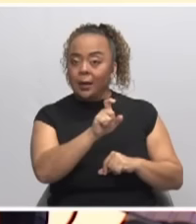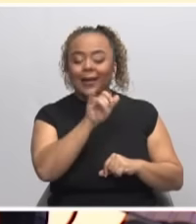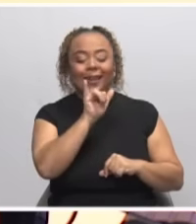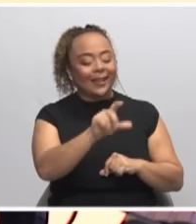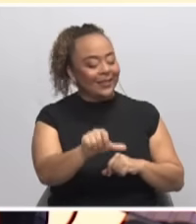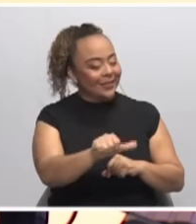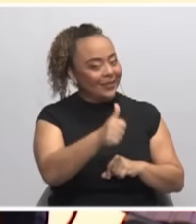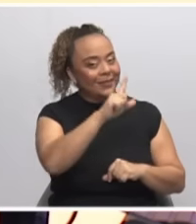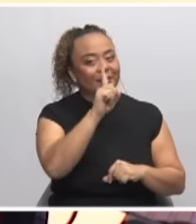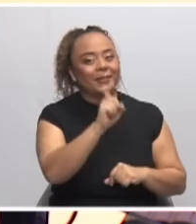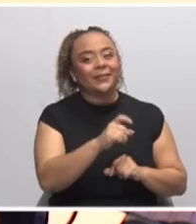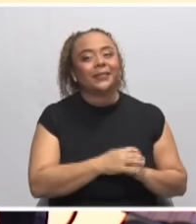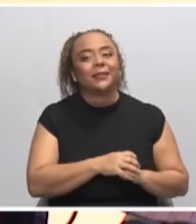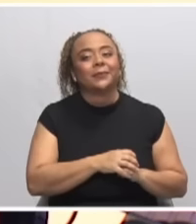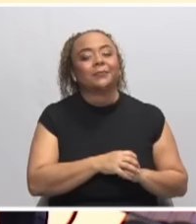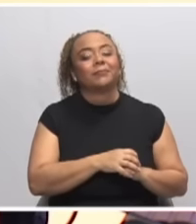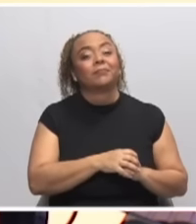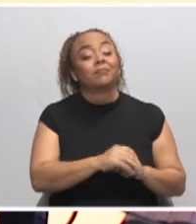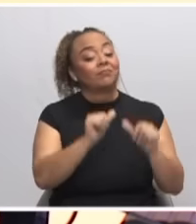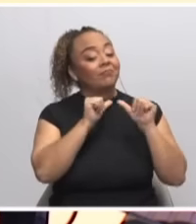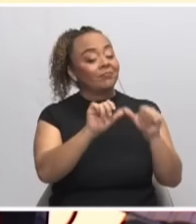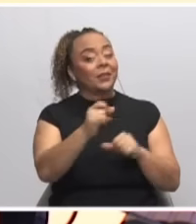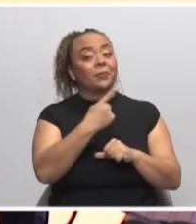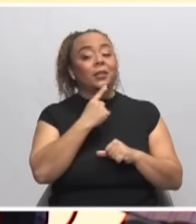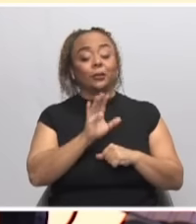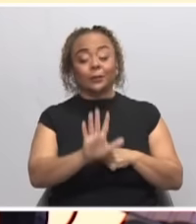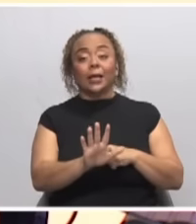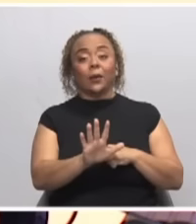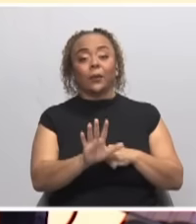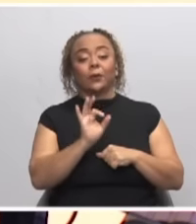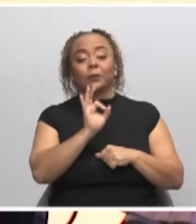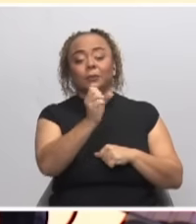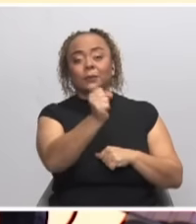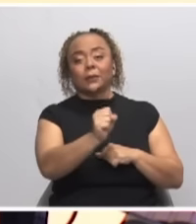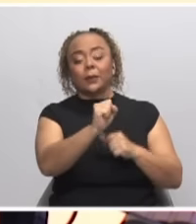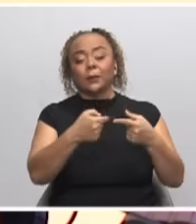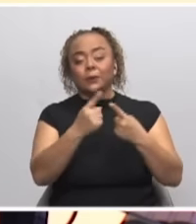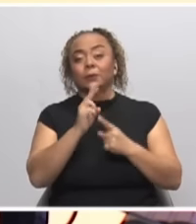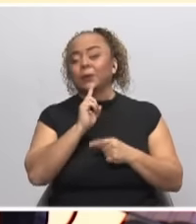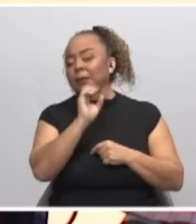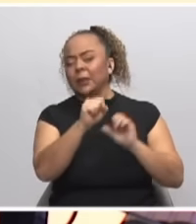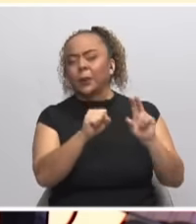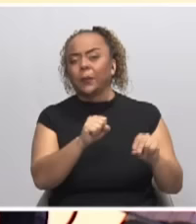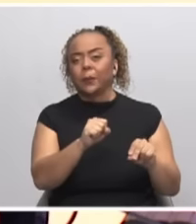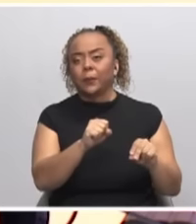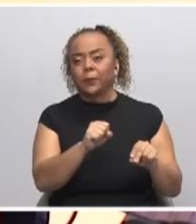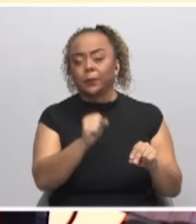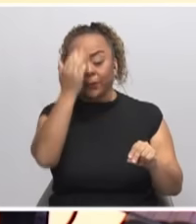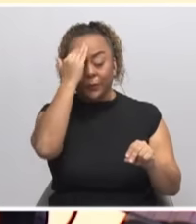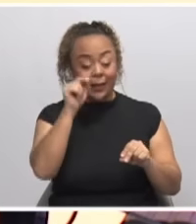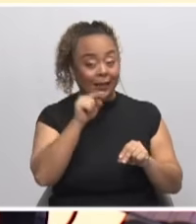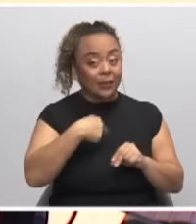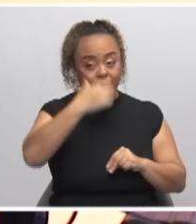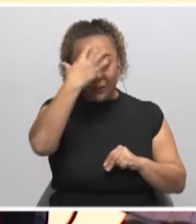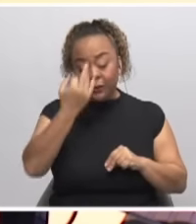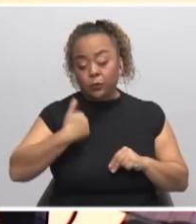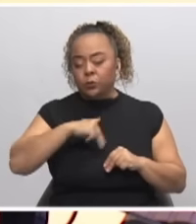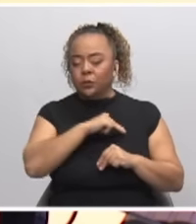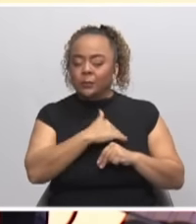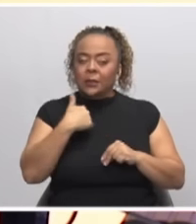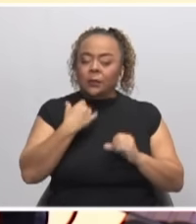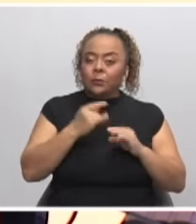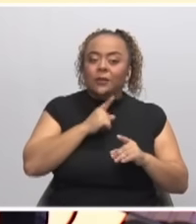otra de las grandes preguntas va a refrendar lo que dijo de la línea cco el sábado contra la selección de Honduras es una realidad Porque aquí y creo que nos hemos forjado